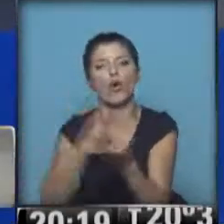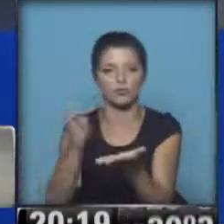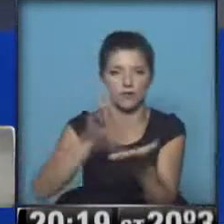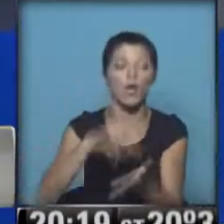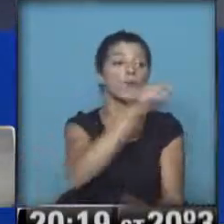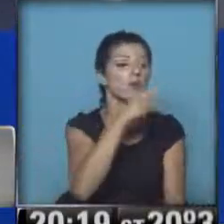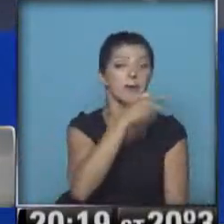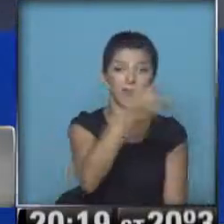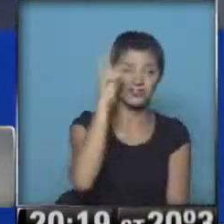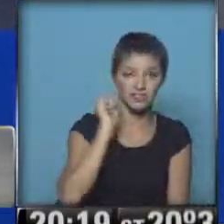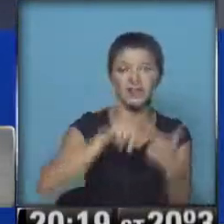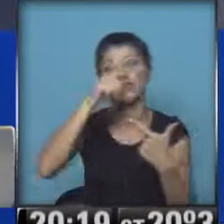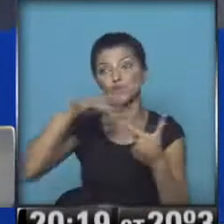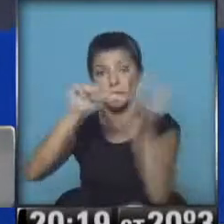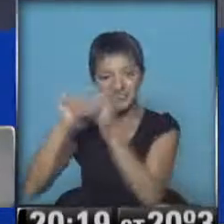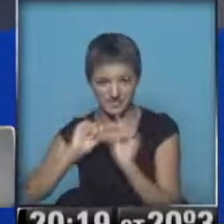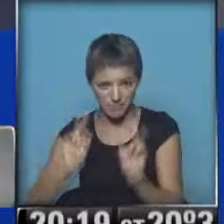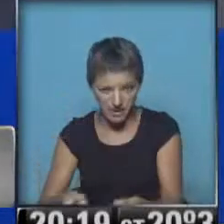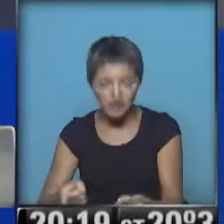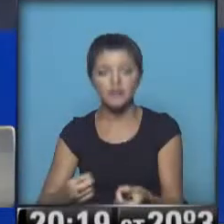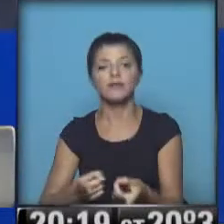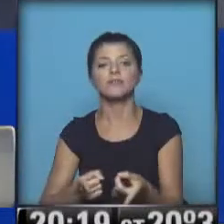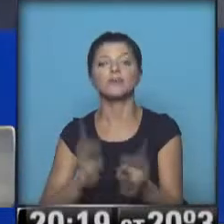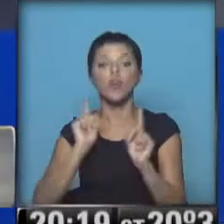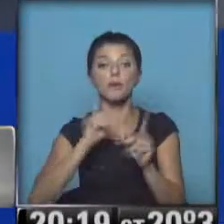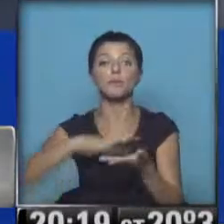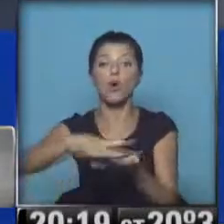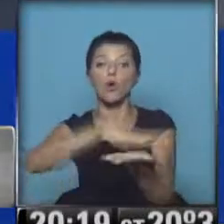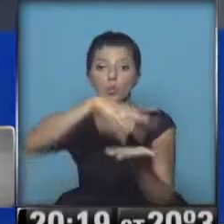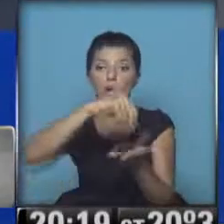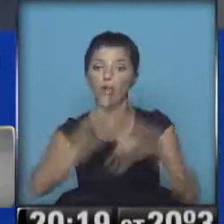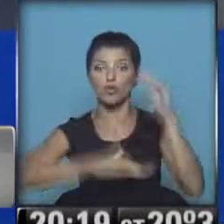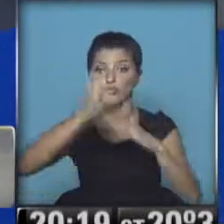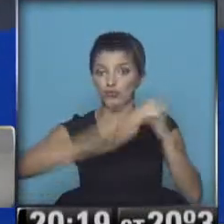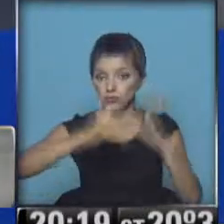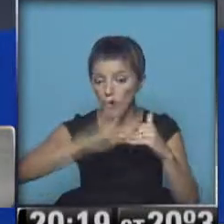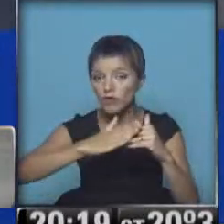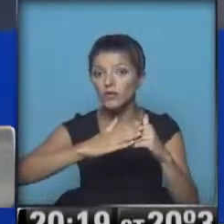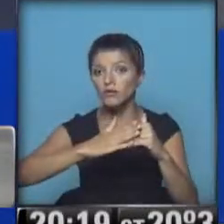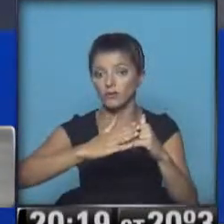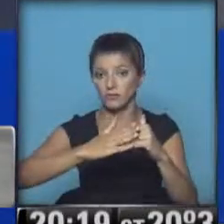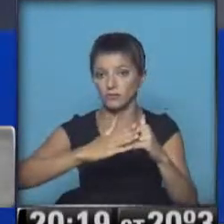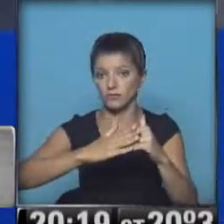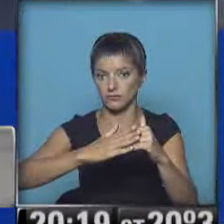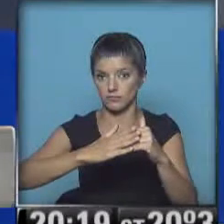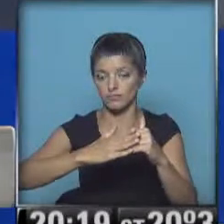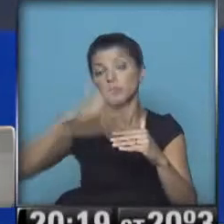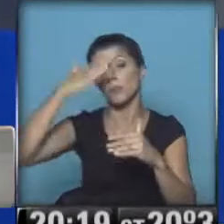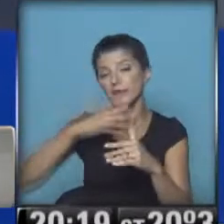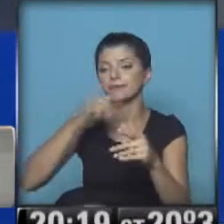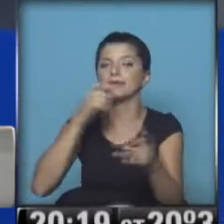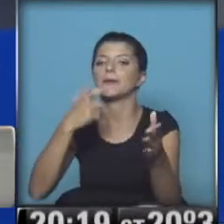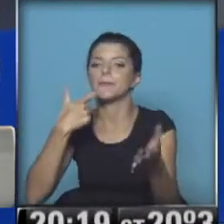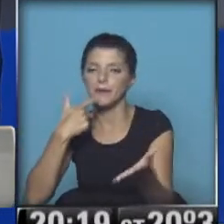sabemos de otros lugares se sigue construyendo sobre las mismas ciudades sobre los restos sobre los escombros se reconstruye un